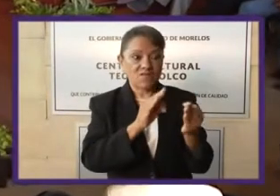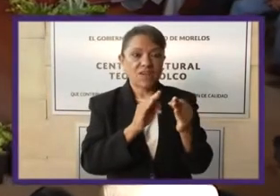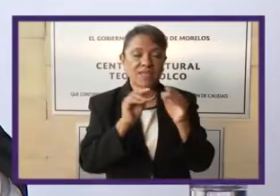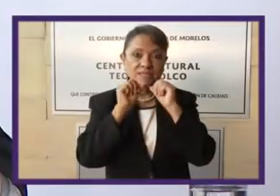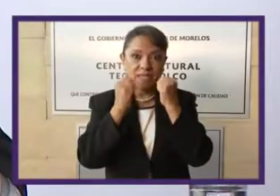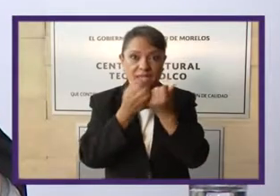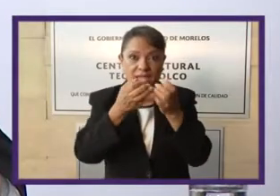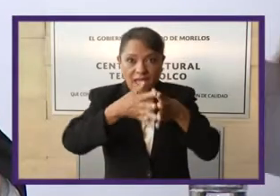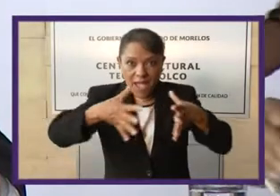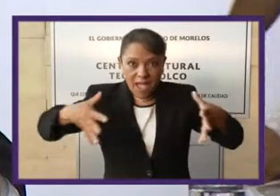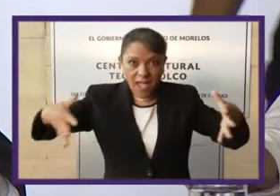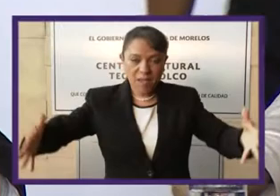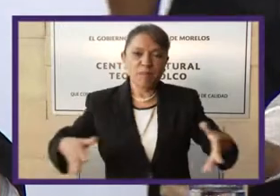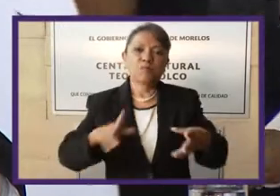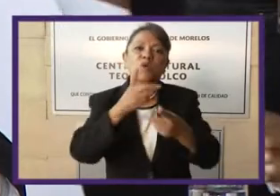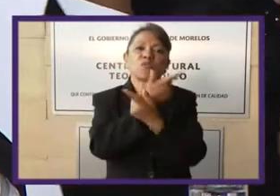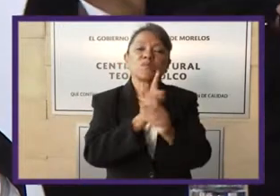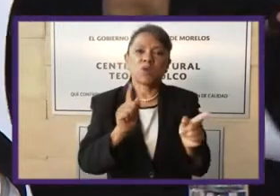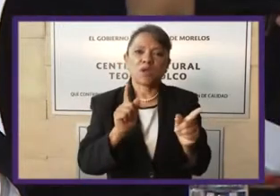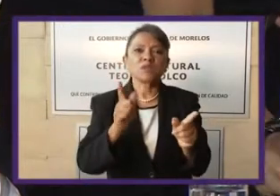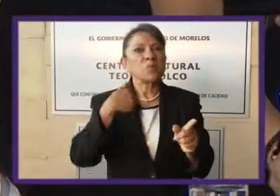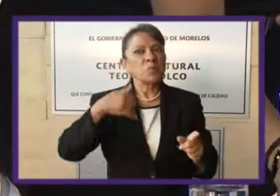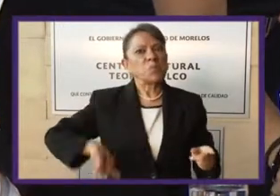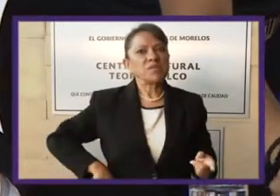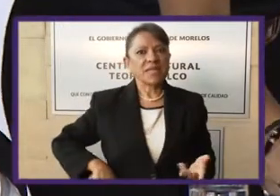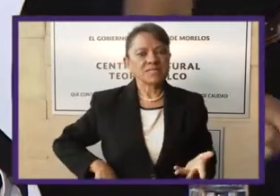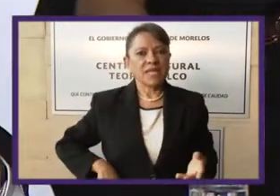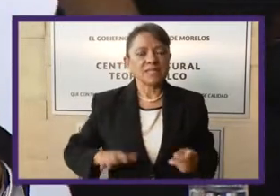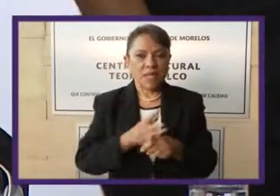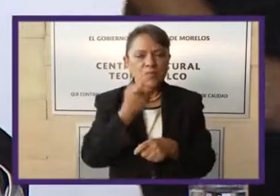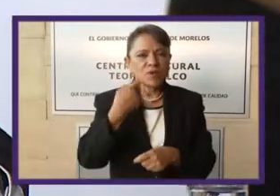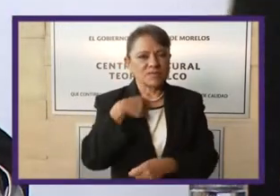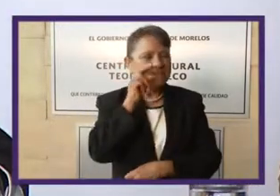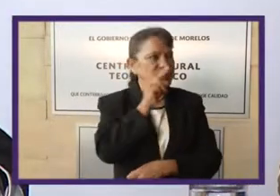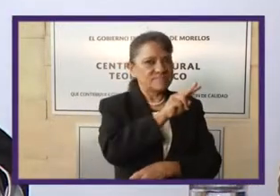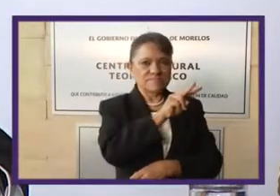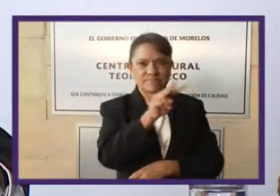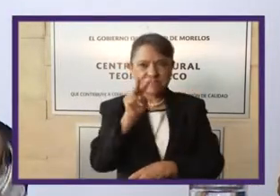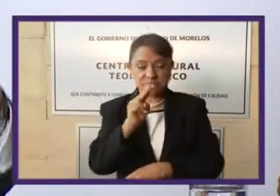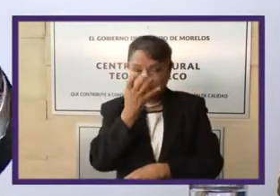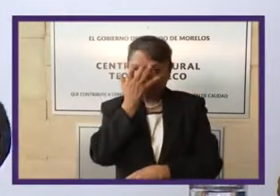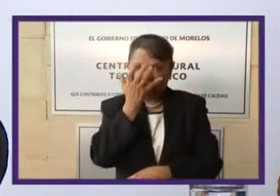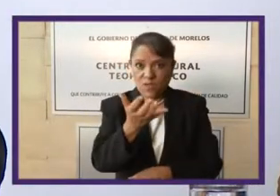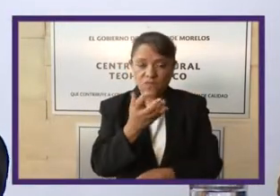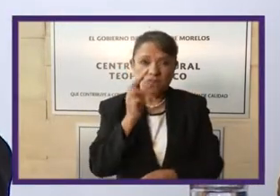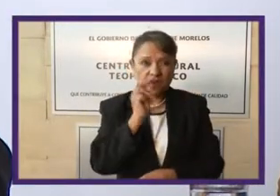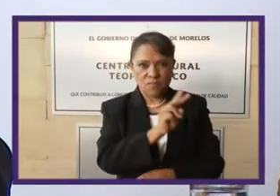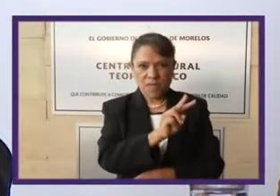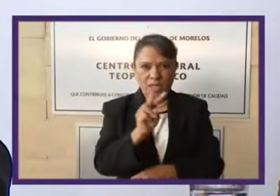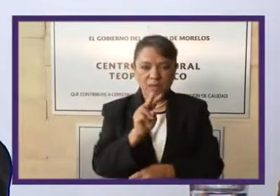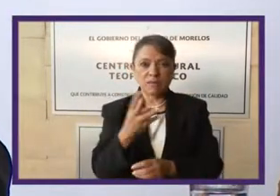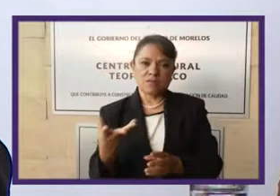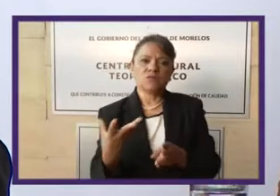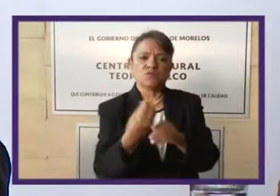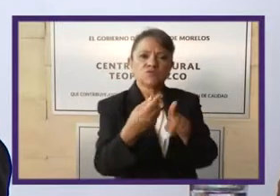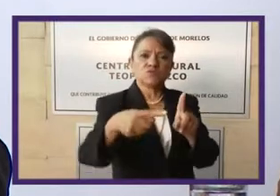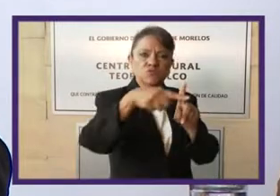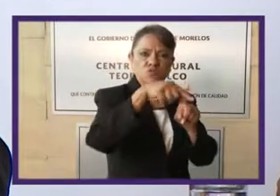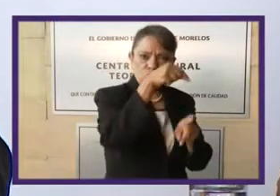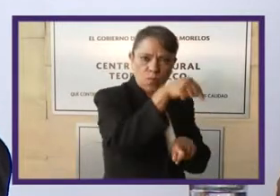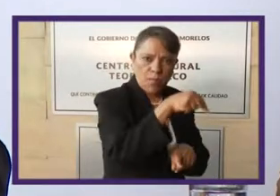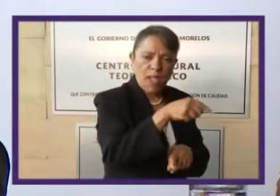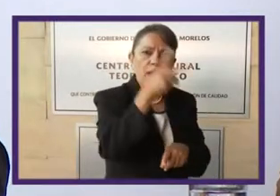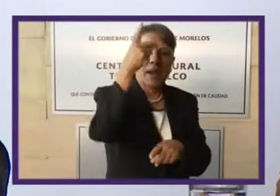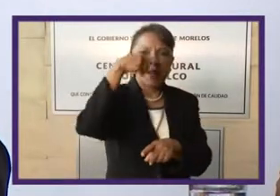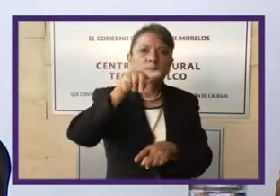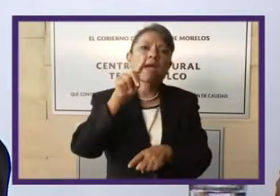Al menos un universo de 30 agrupaciones políticas nacionales estamos contemplando formalmente sumarnos a la